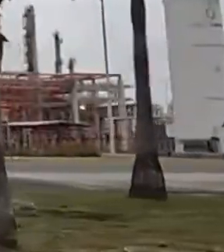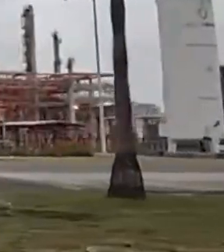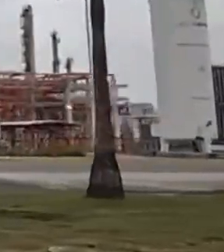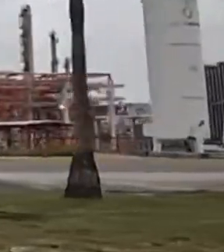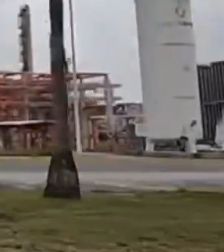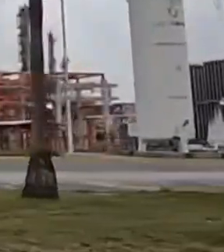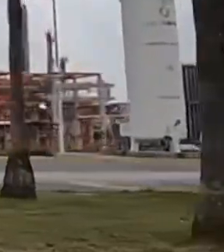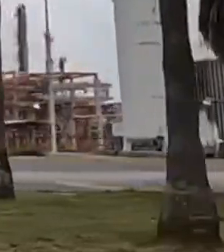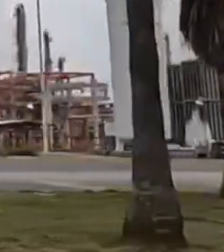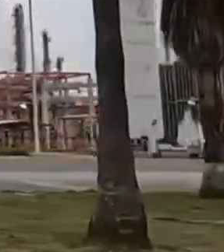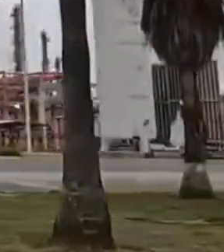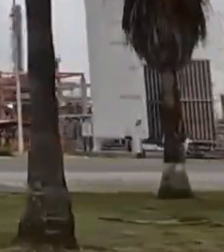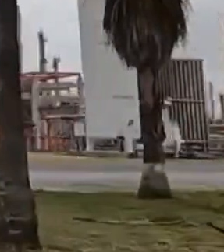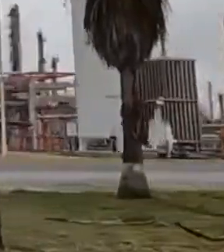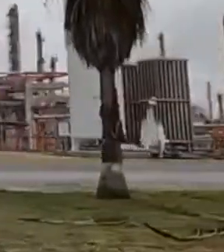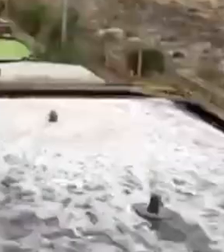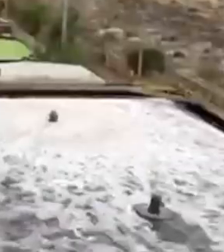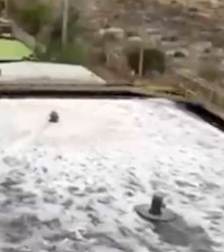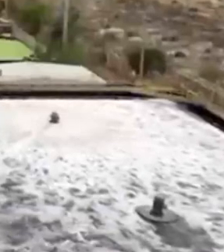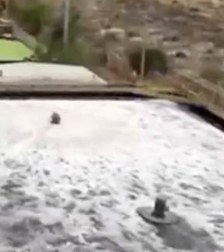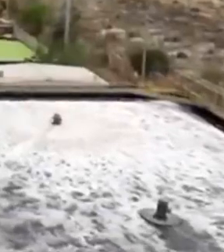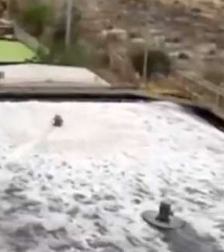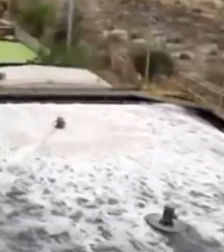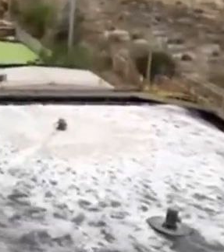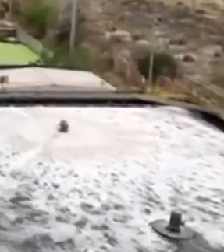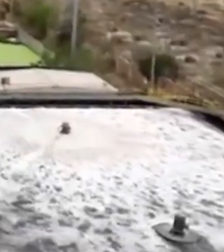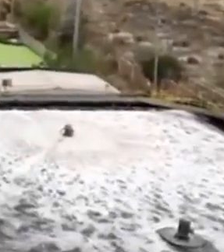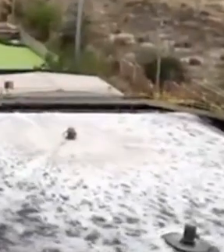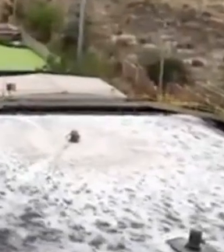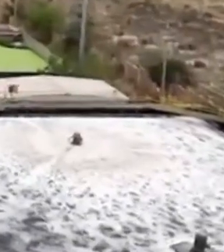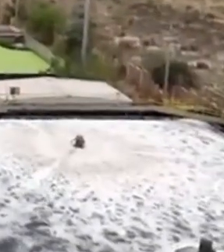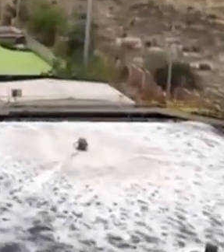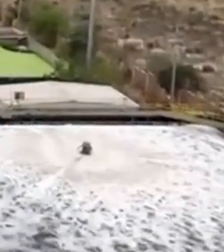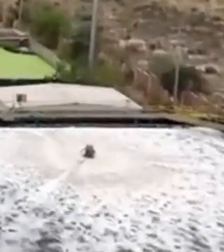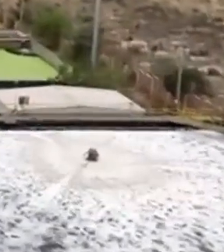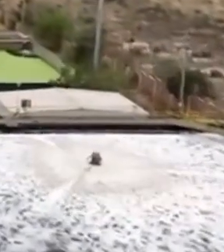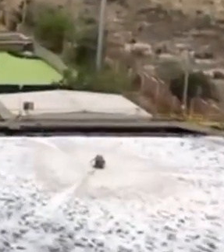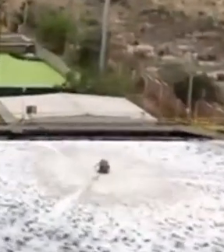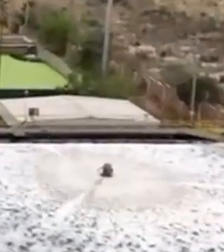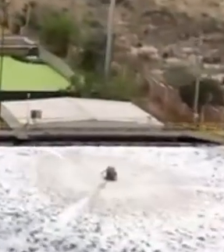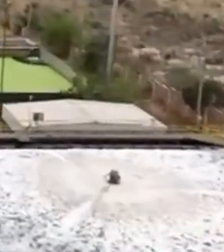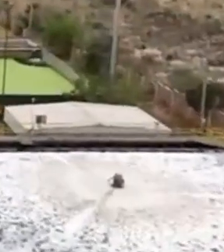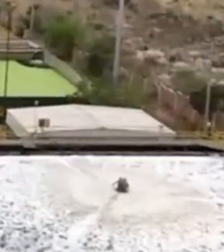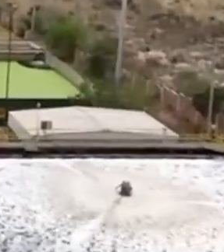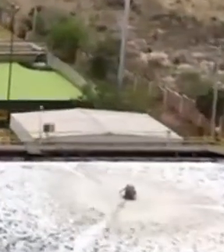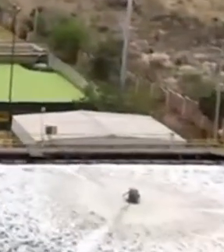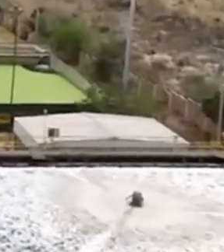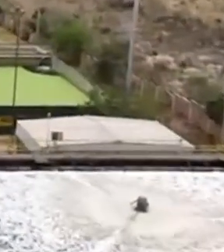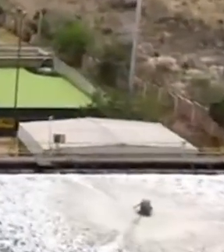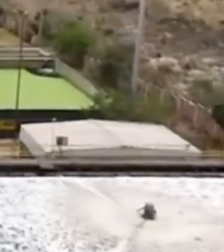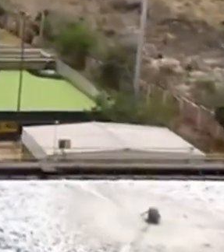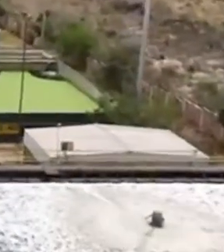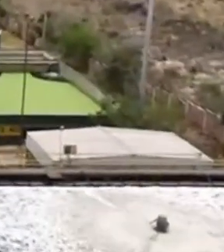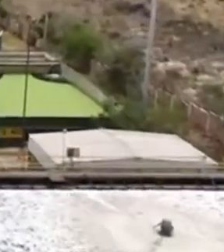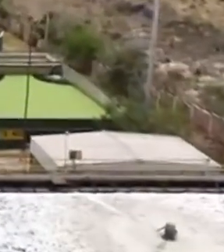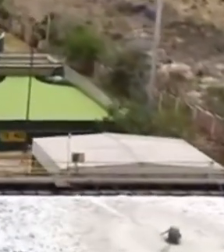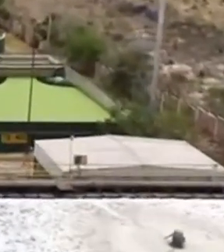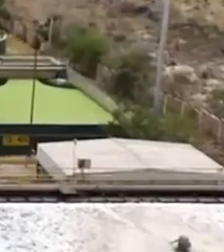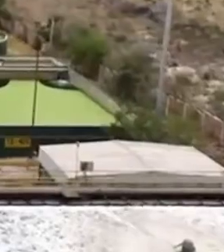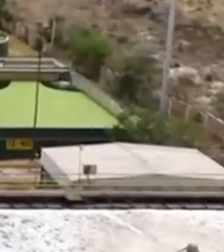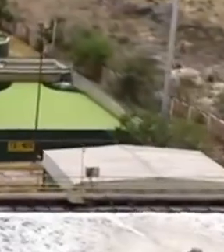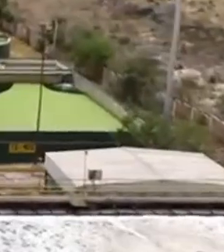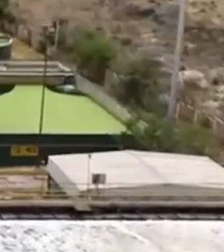Chihuahua y San Luis Potosí para el abastecimiento de agua cuenta con una planta de tratamiento de aguas negras en el municipio de